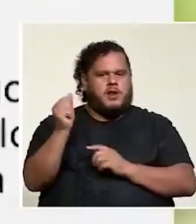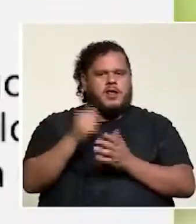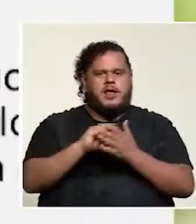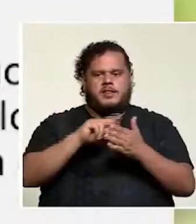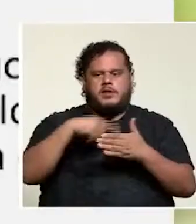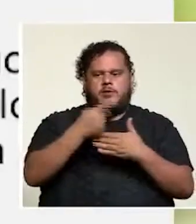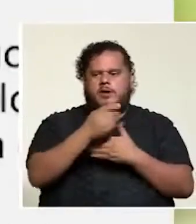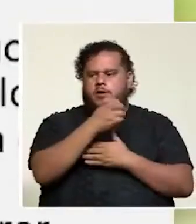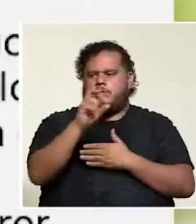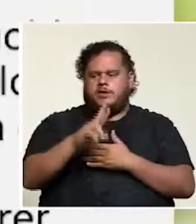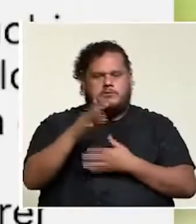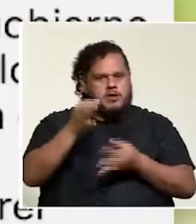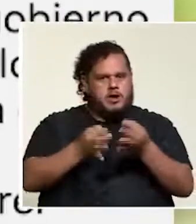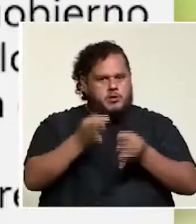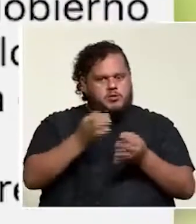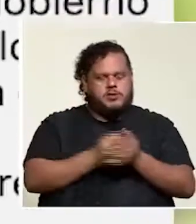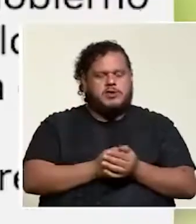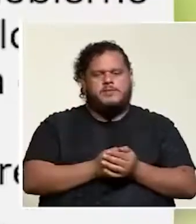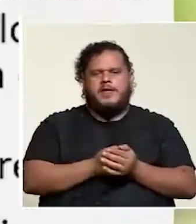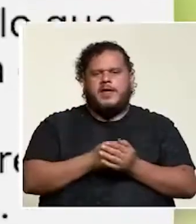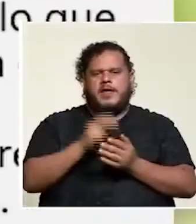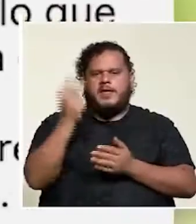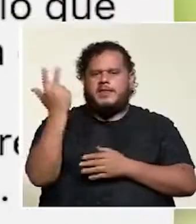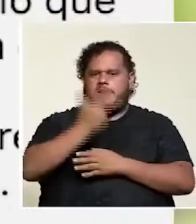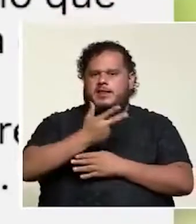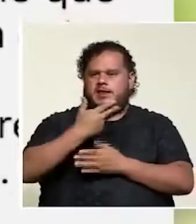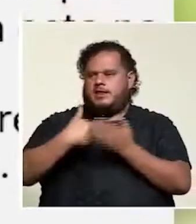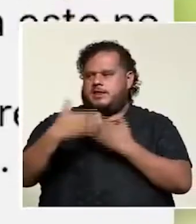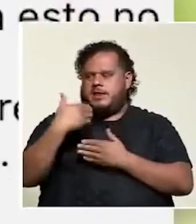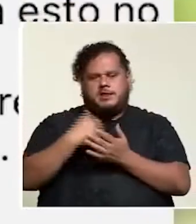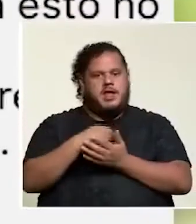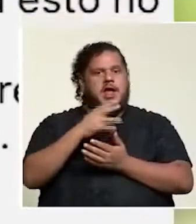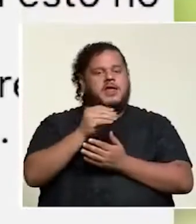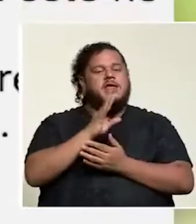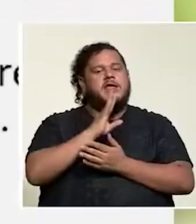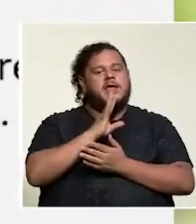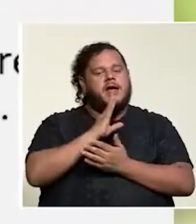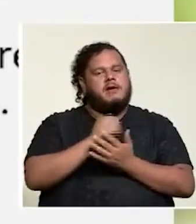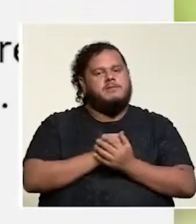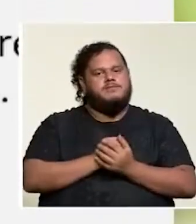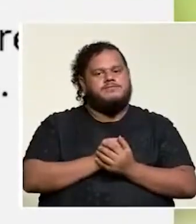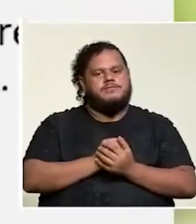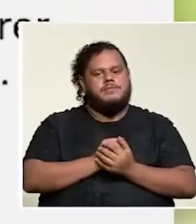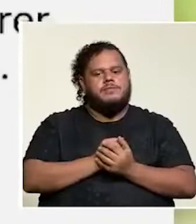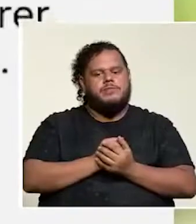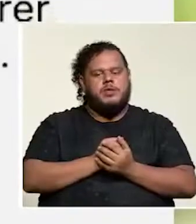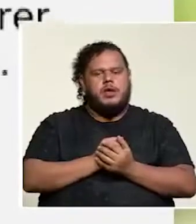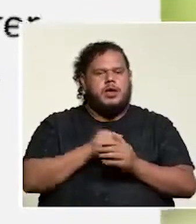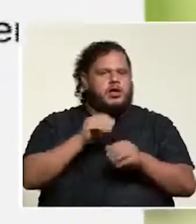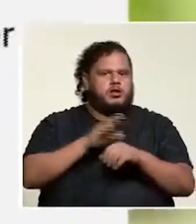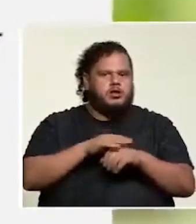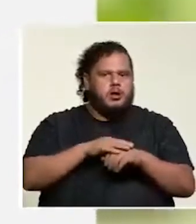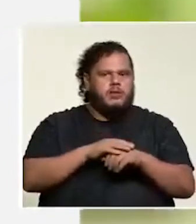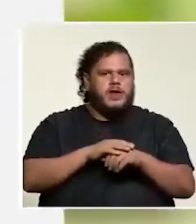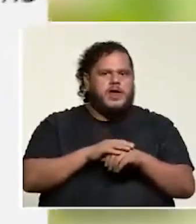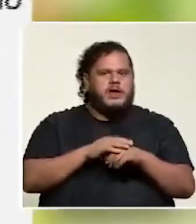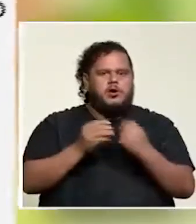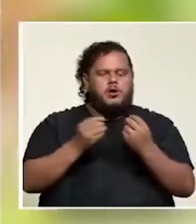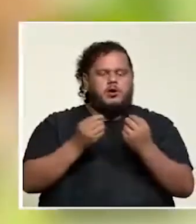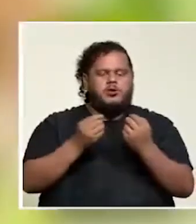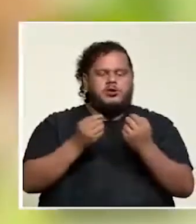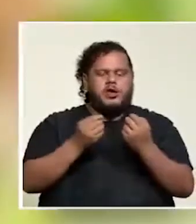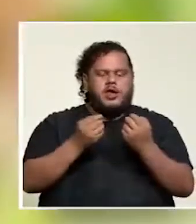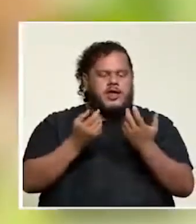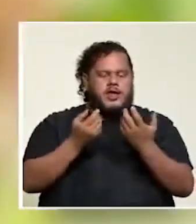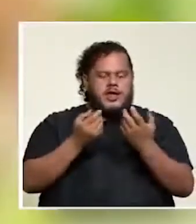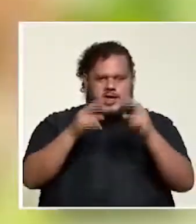programa Costa Rica Justa. Es de hace 3 días y se refiere al escándalo de las pruebas Faro. Este